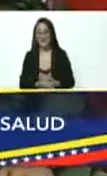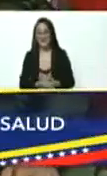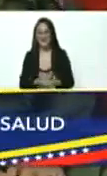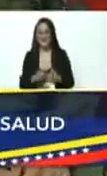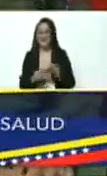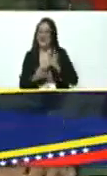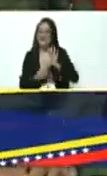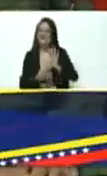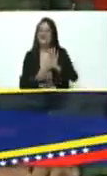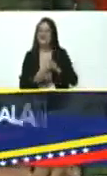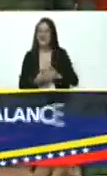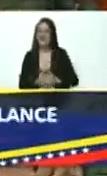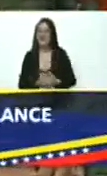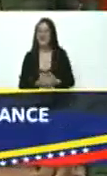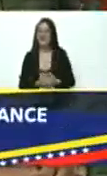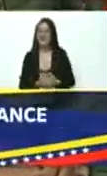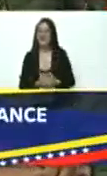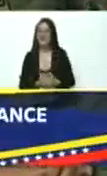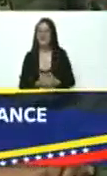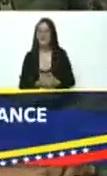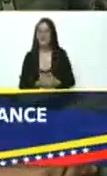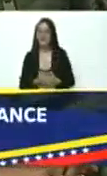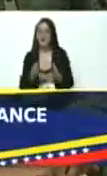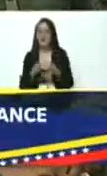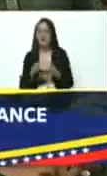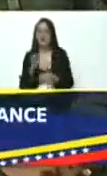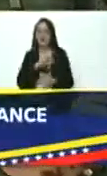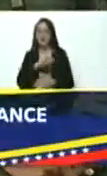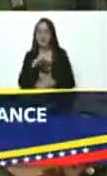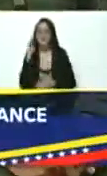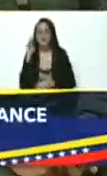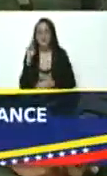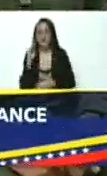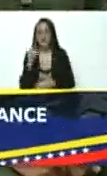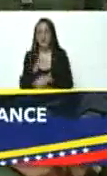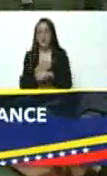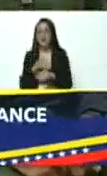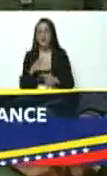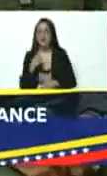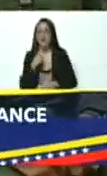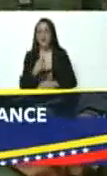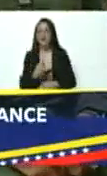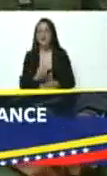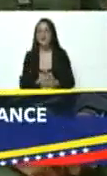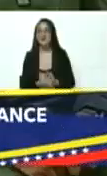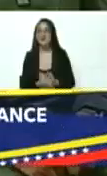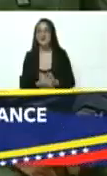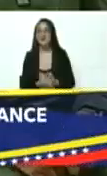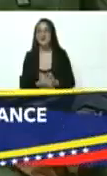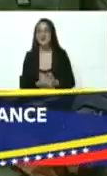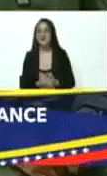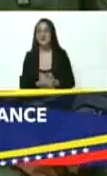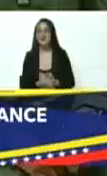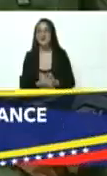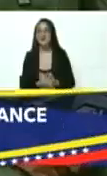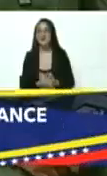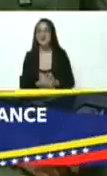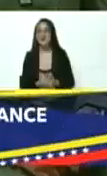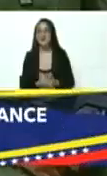presentes, precisamente porque las BRICOMIL, como decía el gobernador Terán, es una creación de este momento, de este